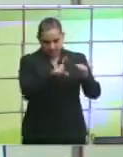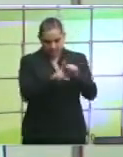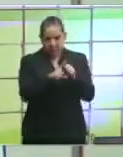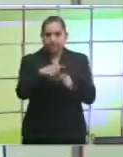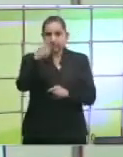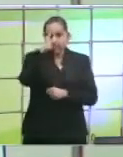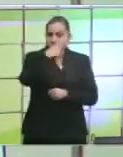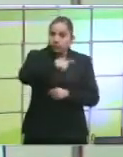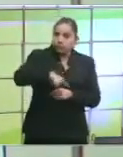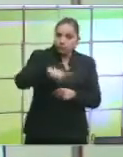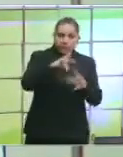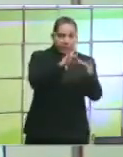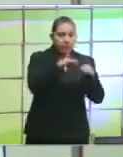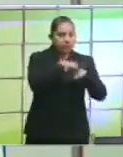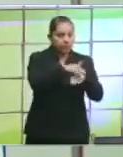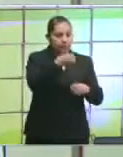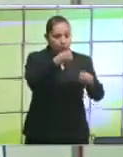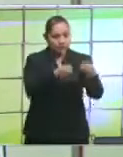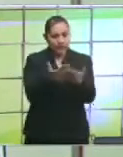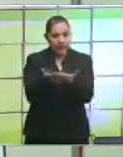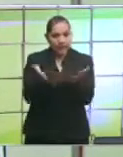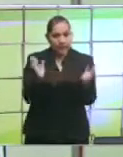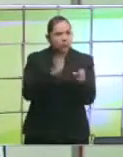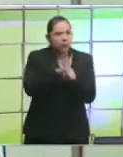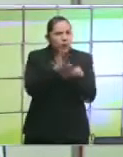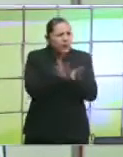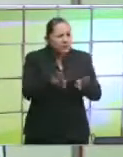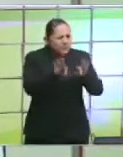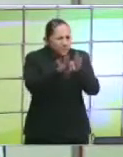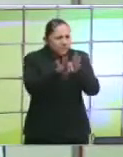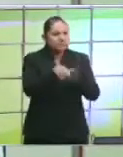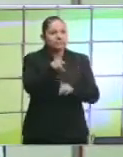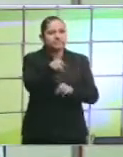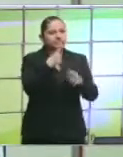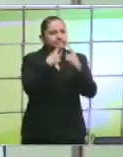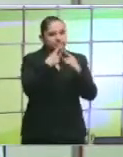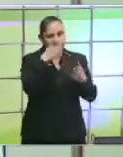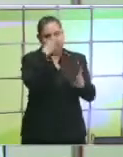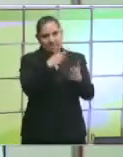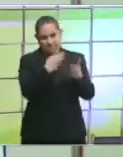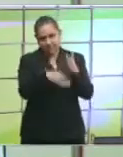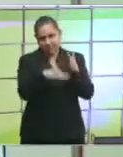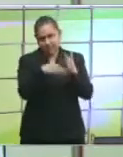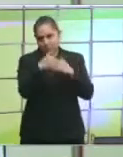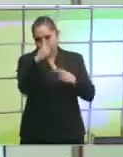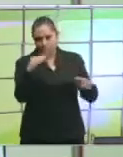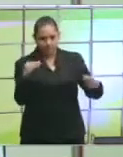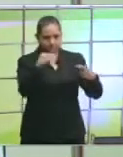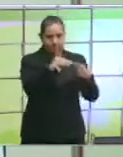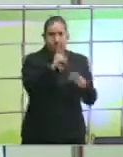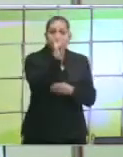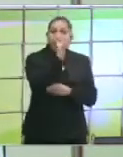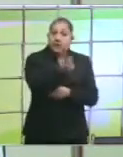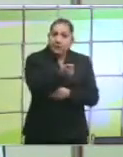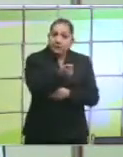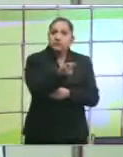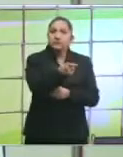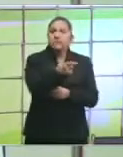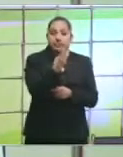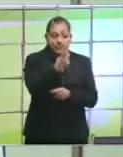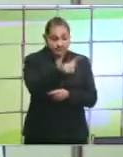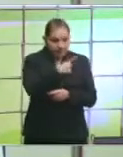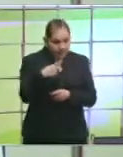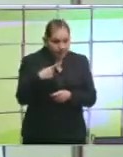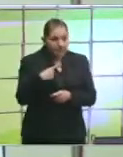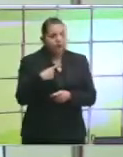vestía de justicia abierta uno que no está mencionado pero sí me parece central es el de las bases de datos creo que hay que